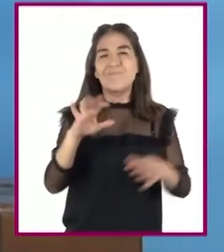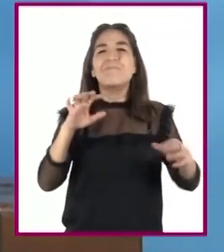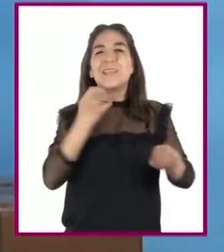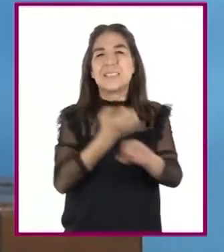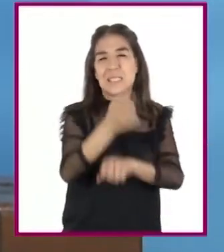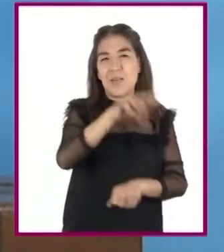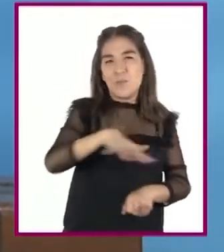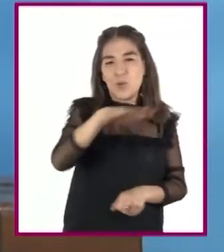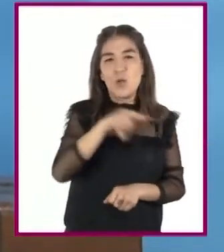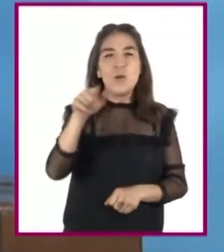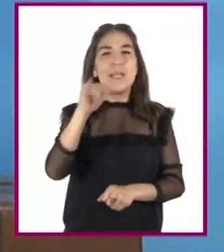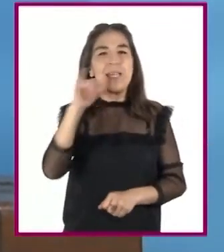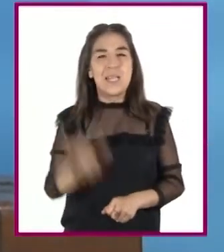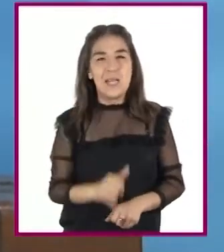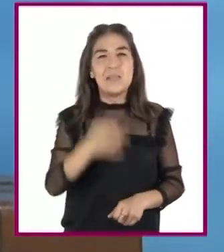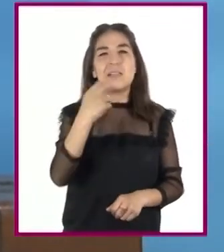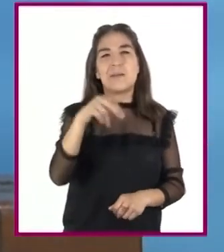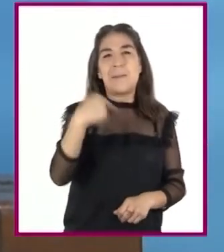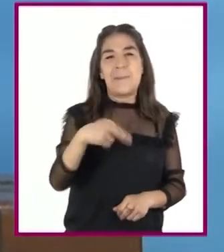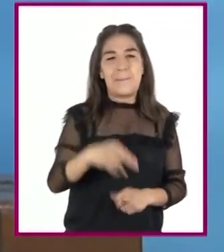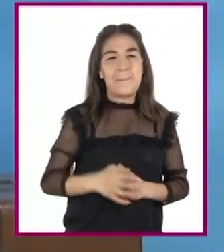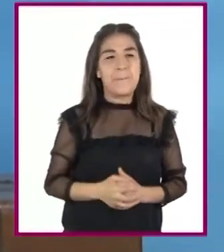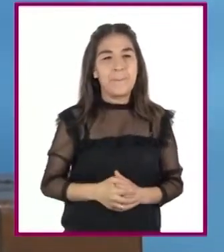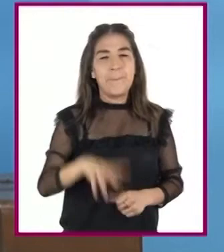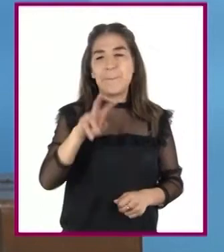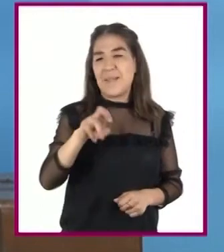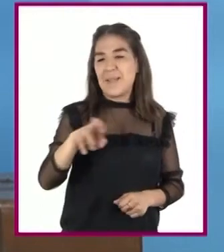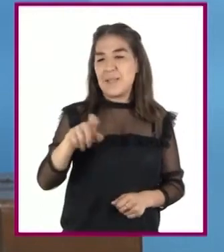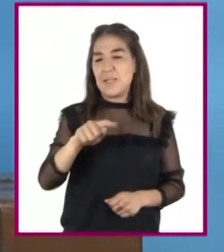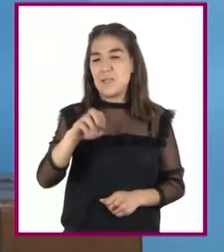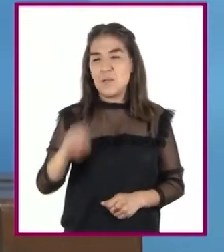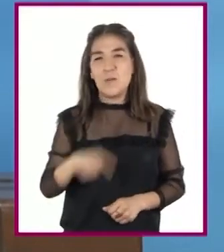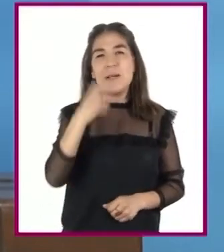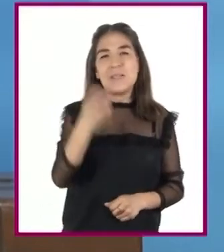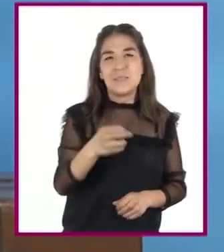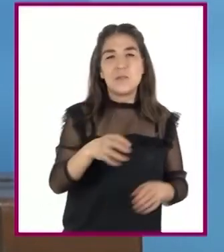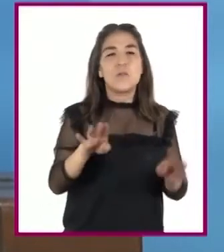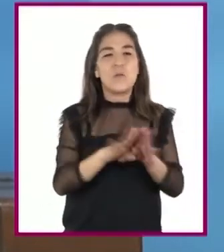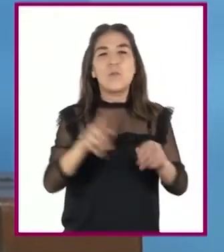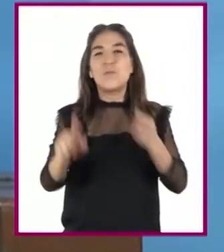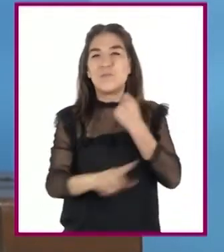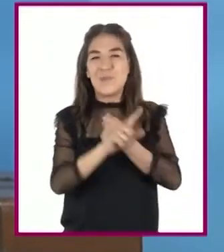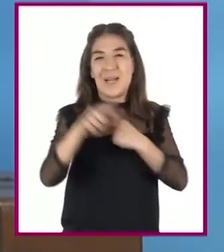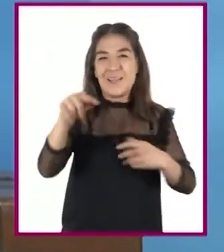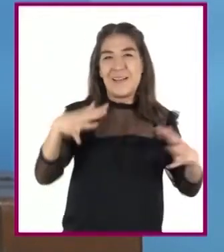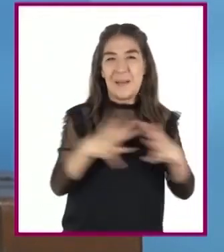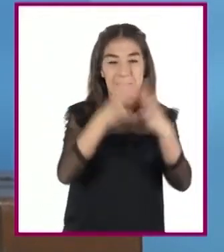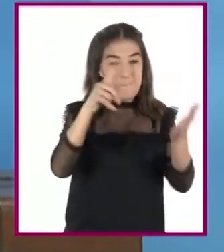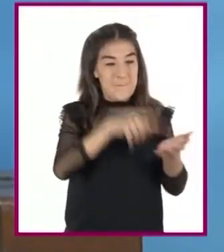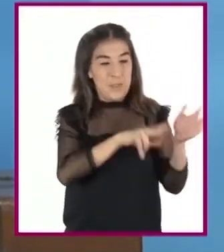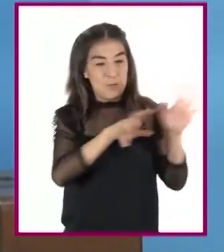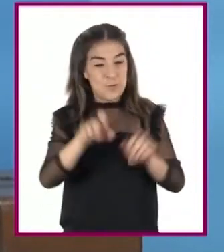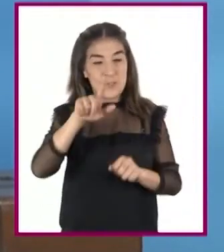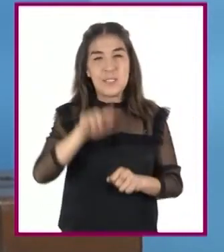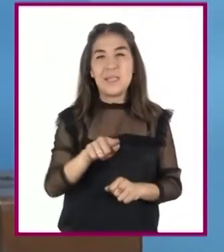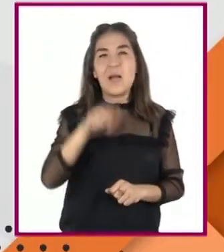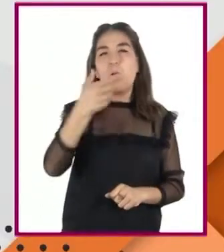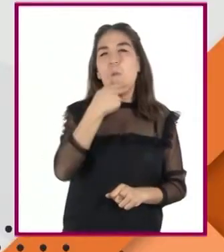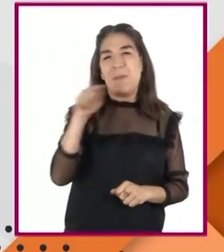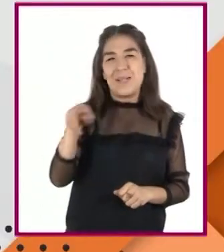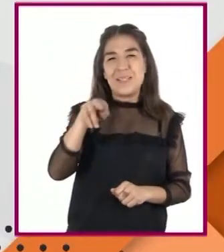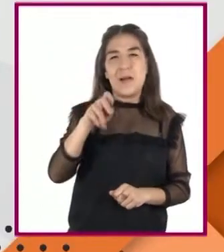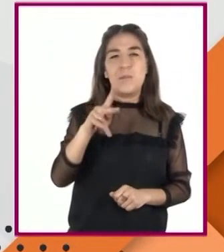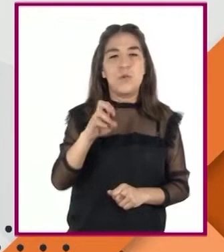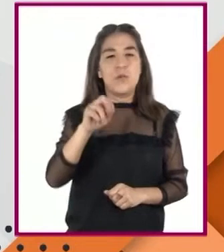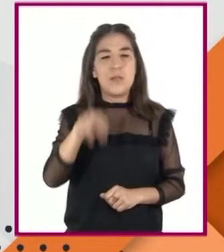así la región del Véneto. Tras la guerra franco-prusiana de 1870, Napoleón III,